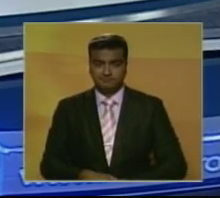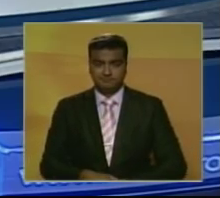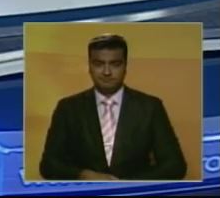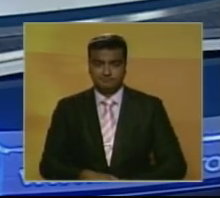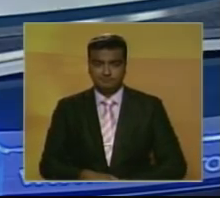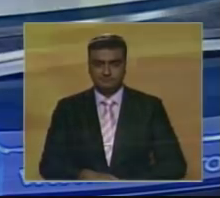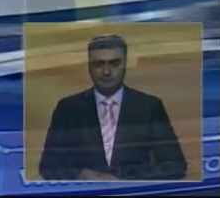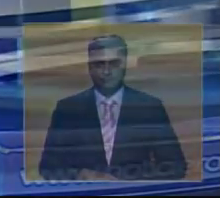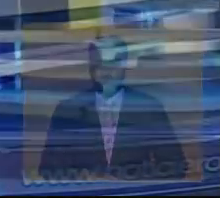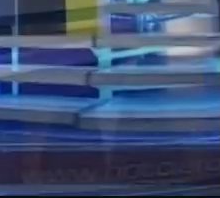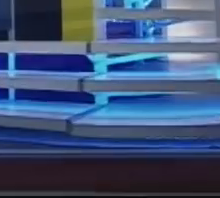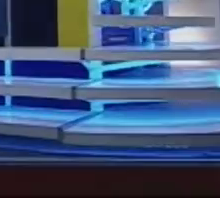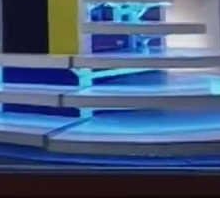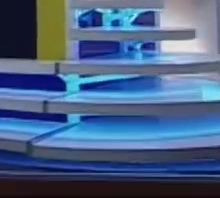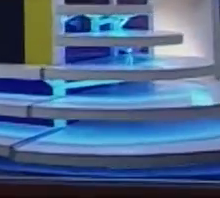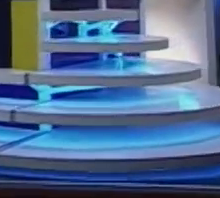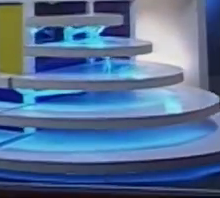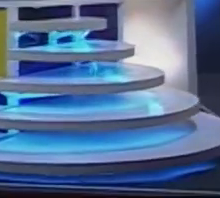información.